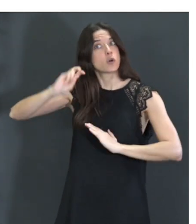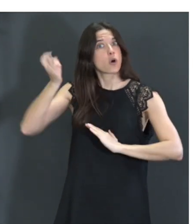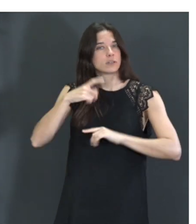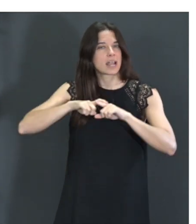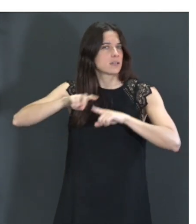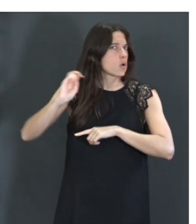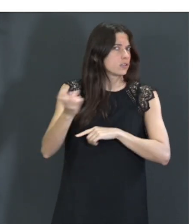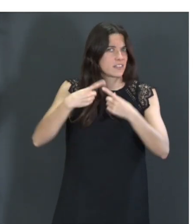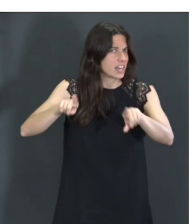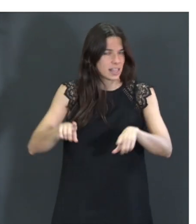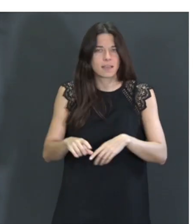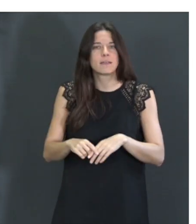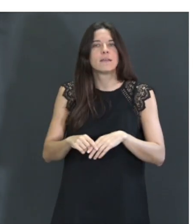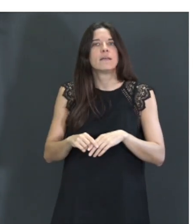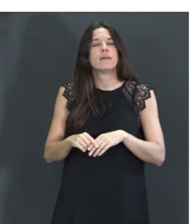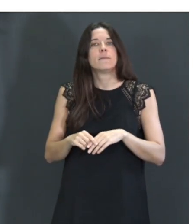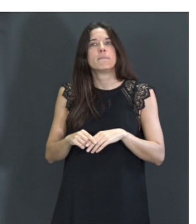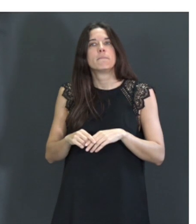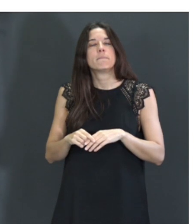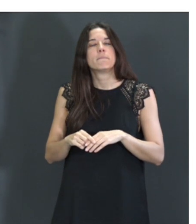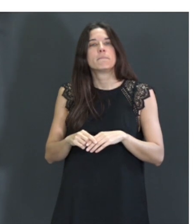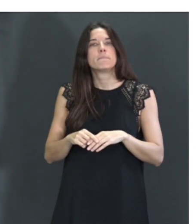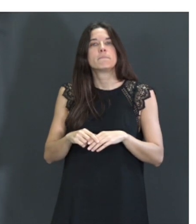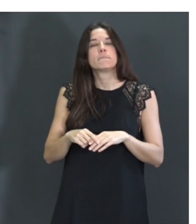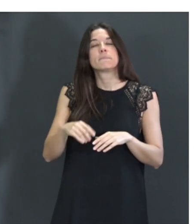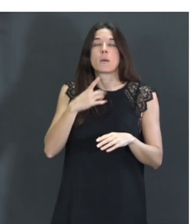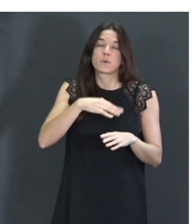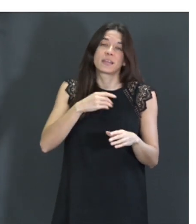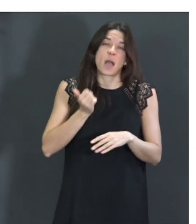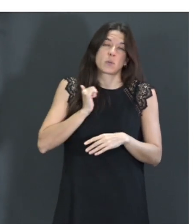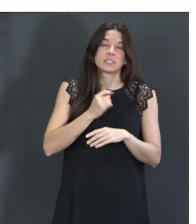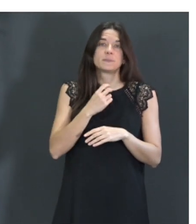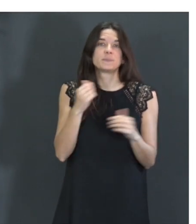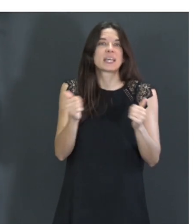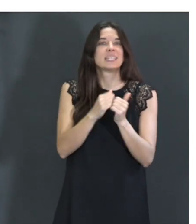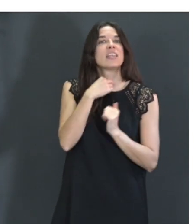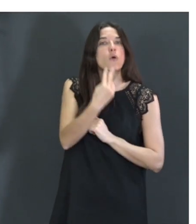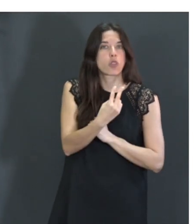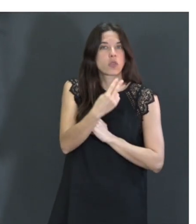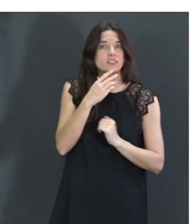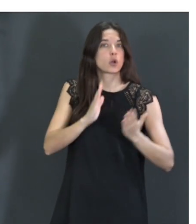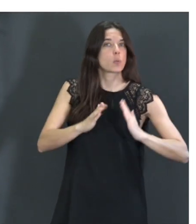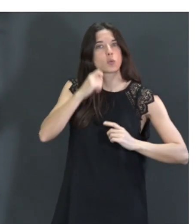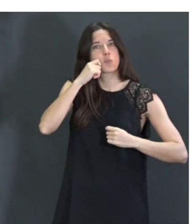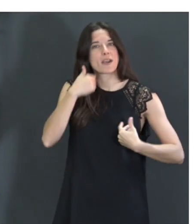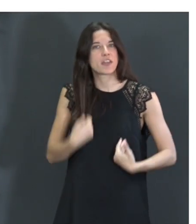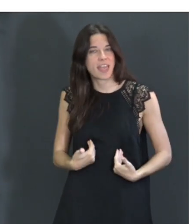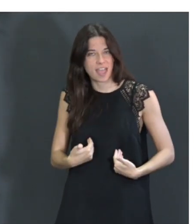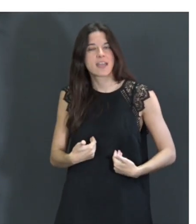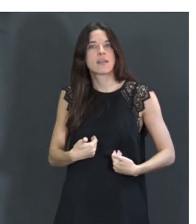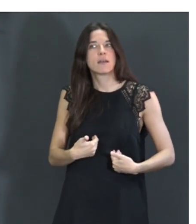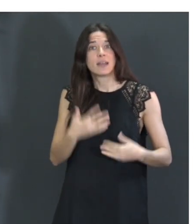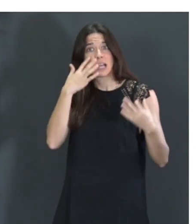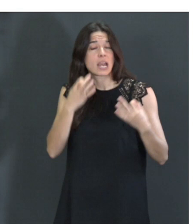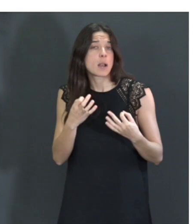más apoyados por asistentes de voz, que son robots humanoides y que probablemente ya